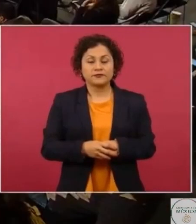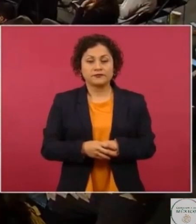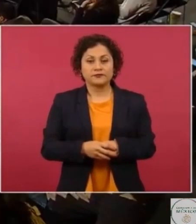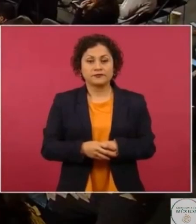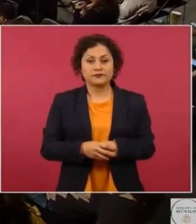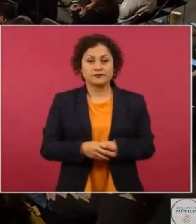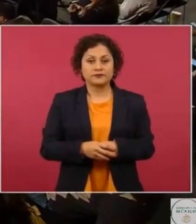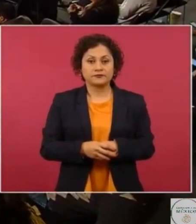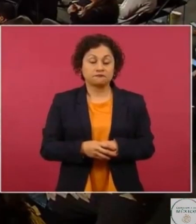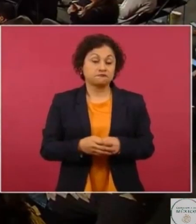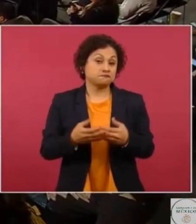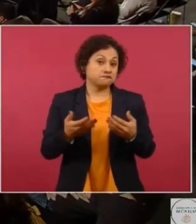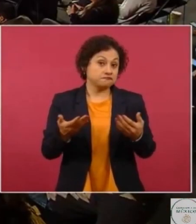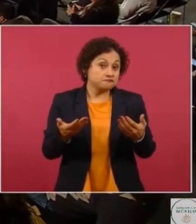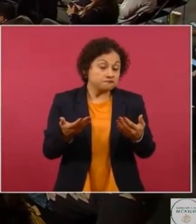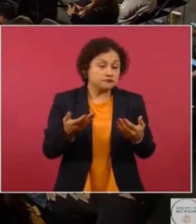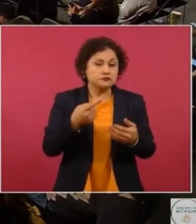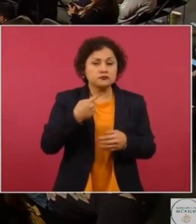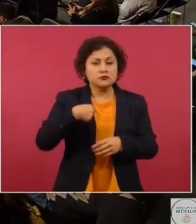Si nos vamos así,